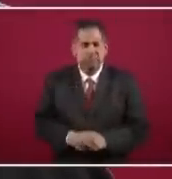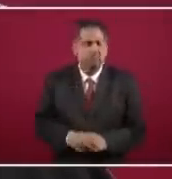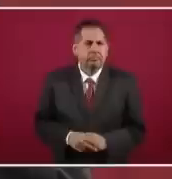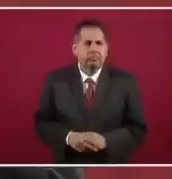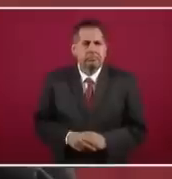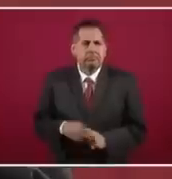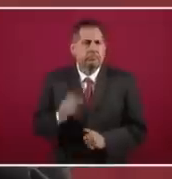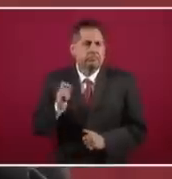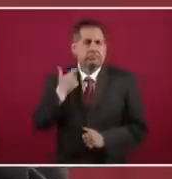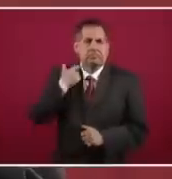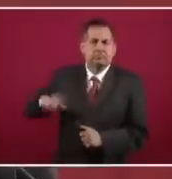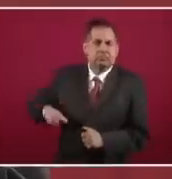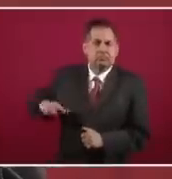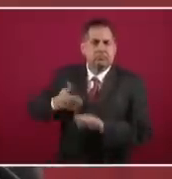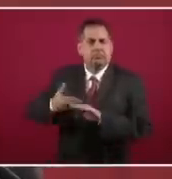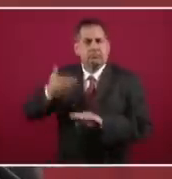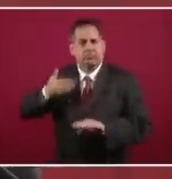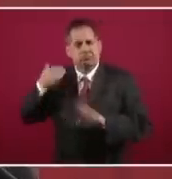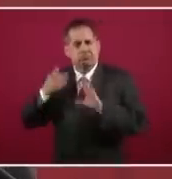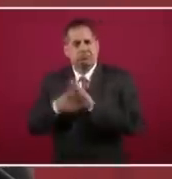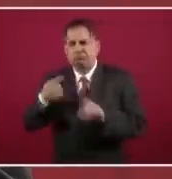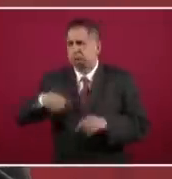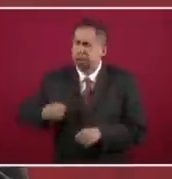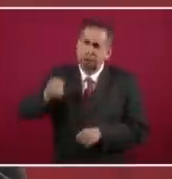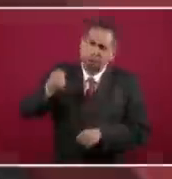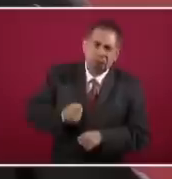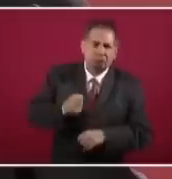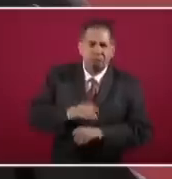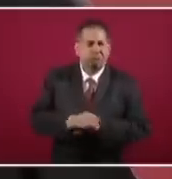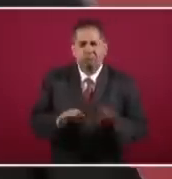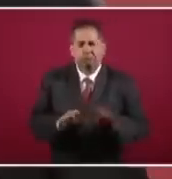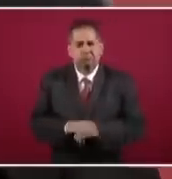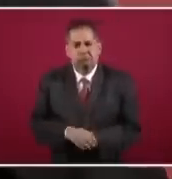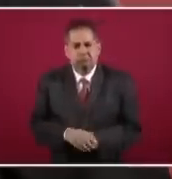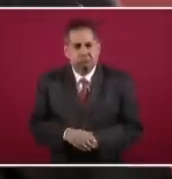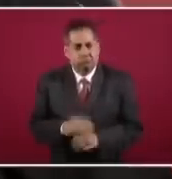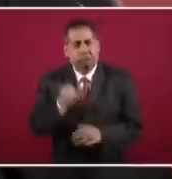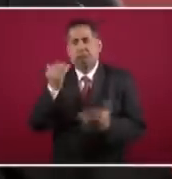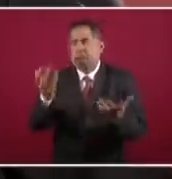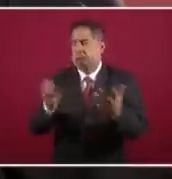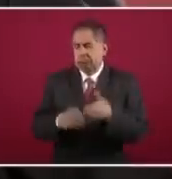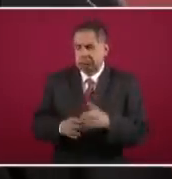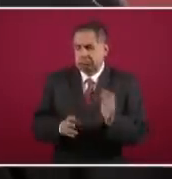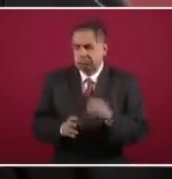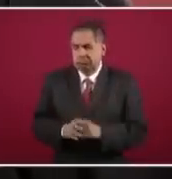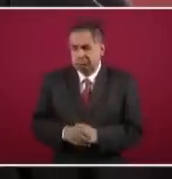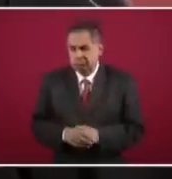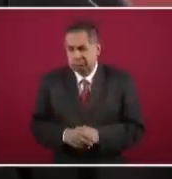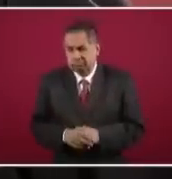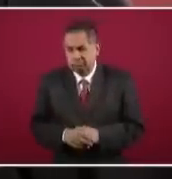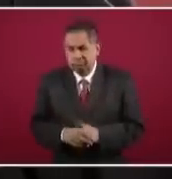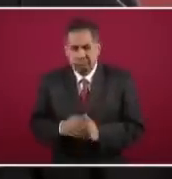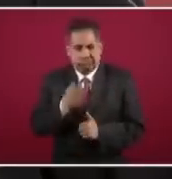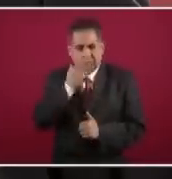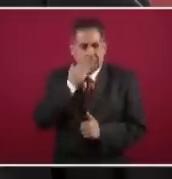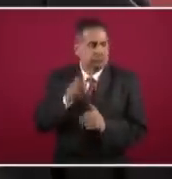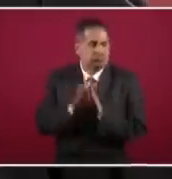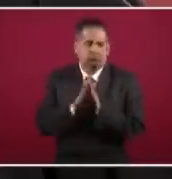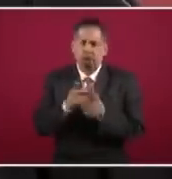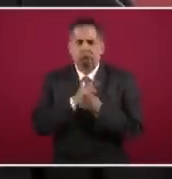de los gobiernos anteriores, no somos autoritarios. Si no, imagínense, no tendríamos autoridad moral, pero